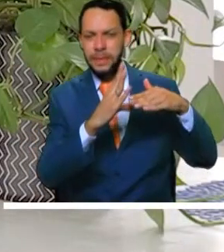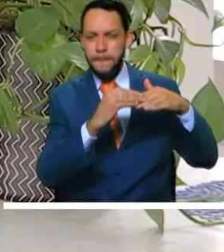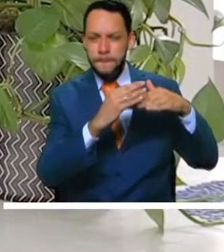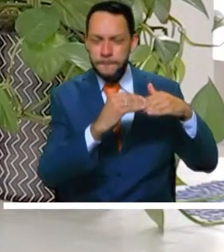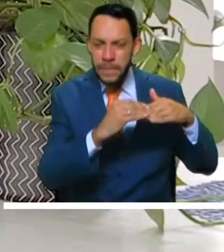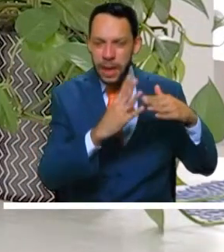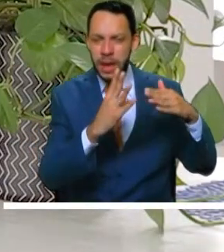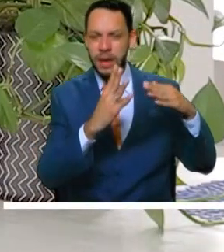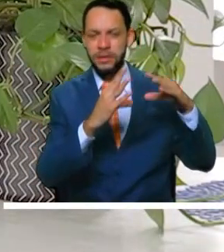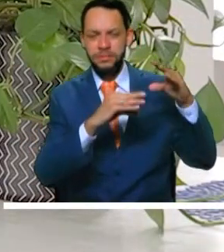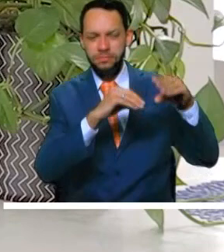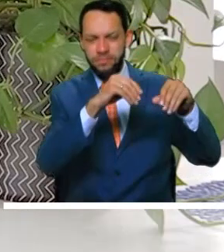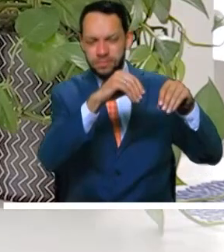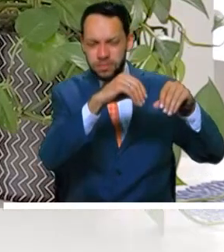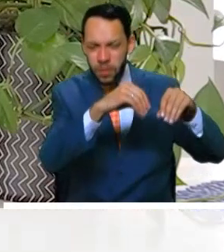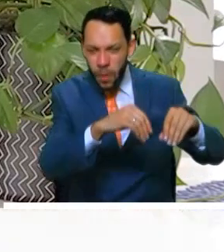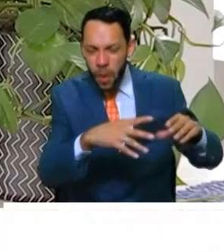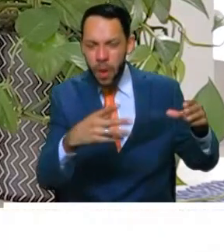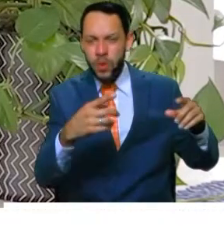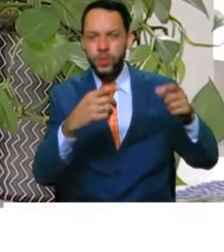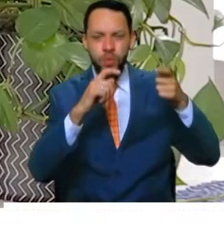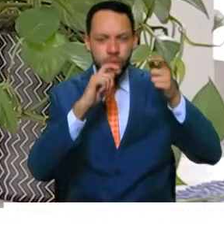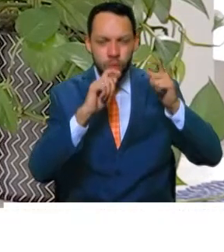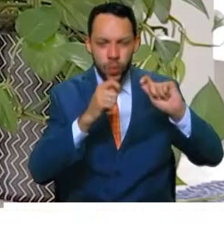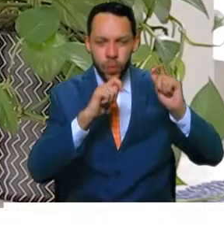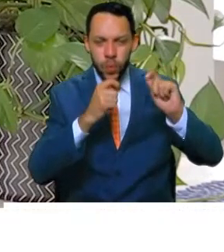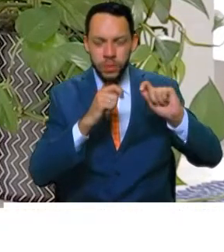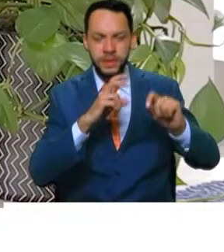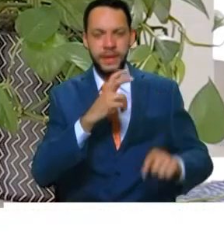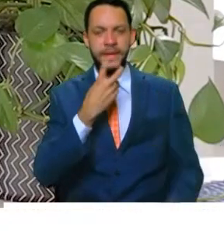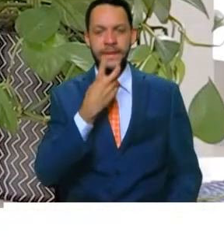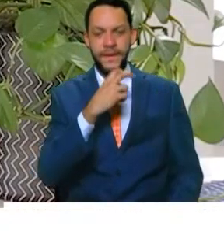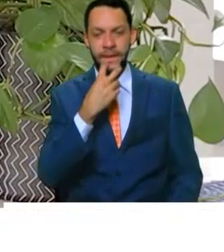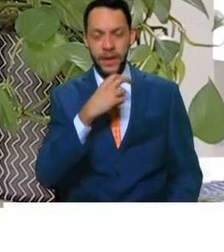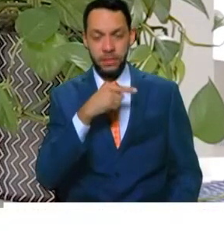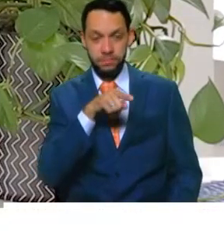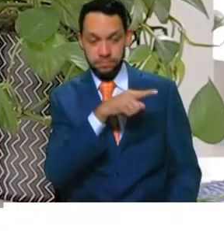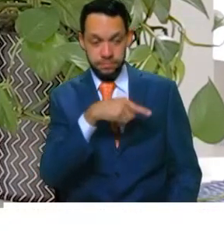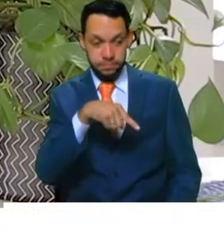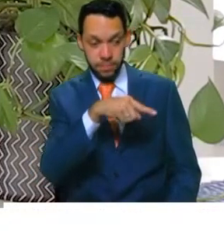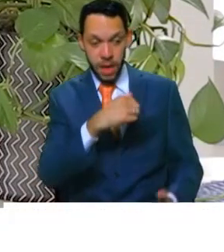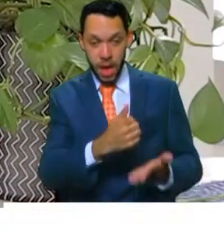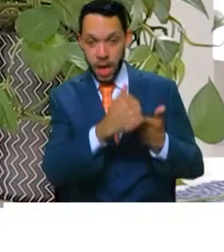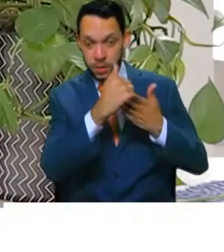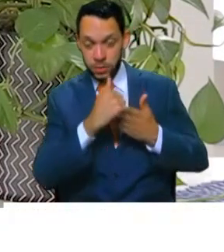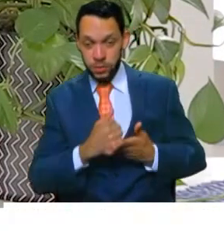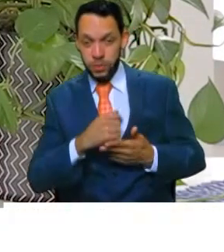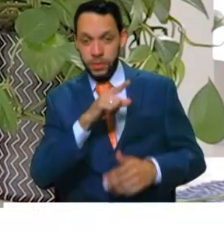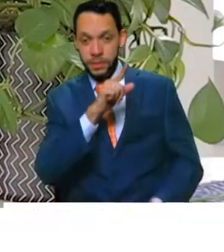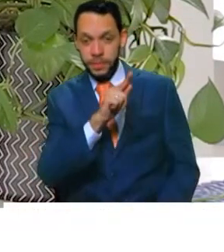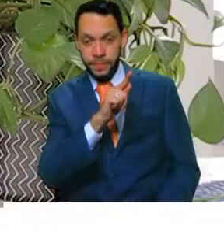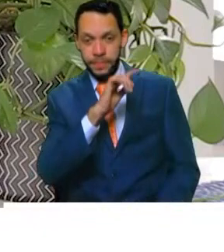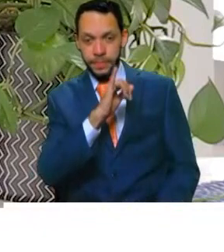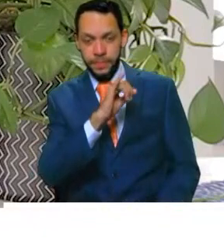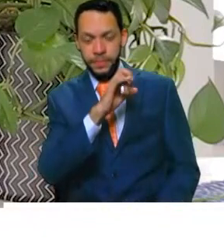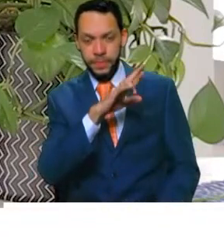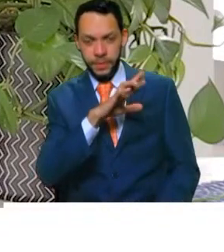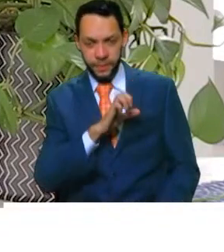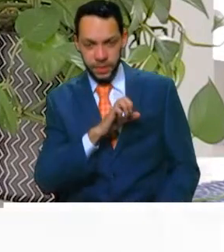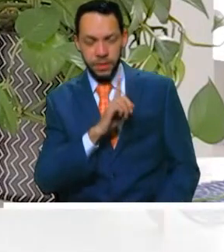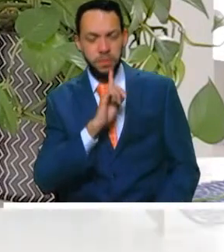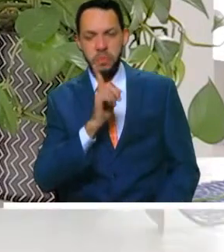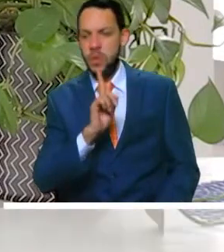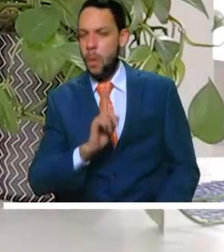panadería, lácteos, carnes, esos alimentos no tienen fibra, ¿sí? Las bacterias saludables